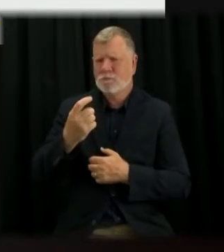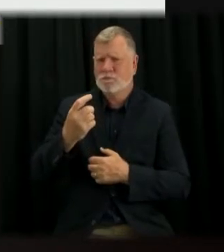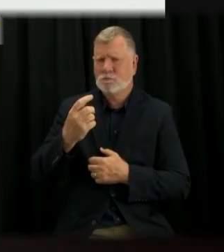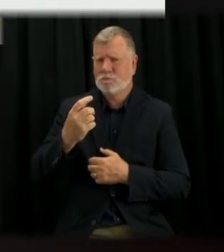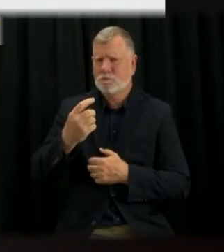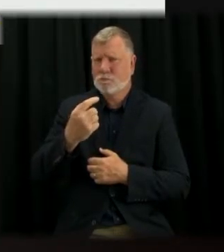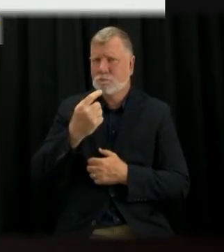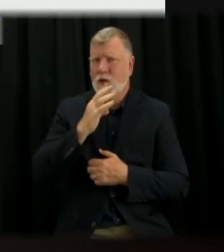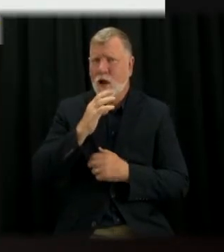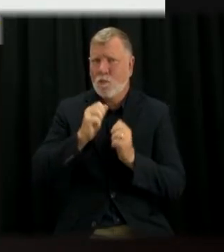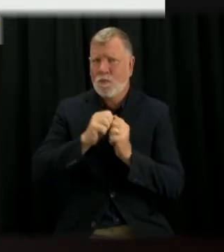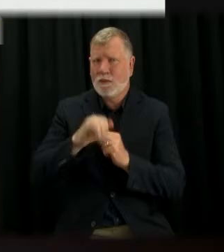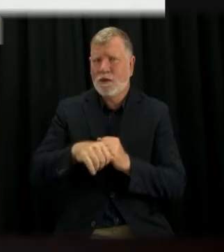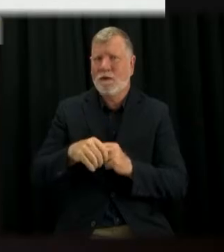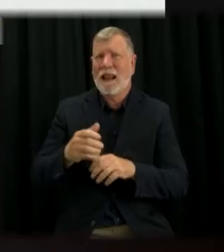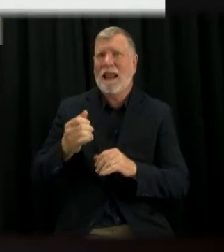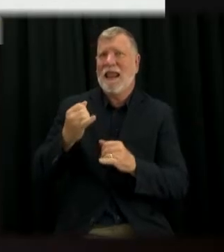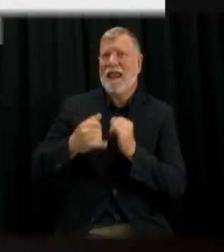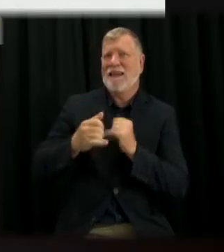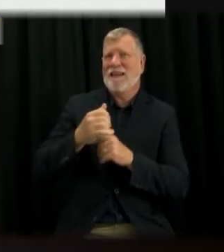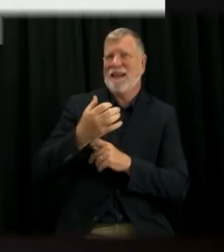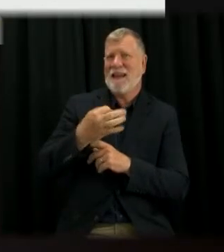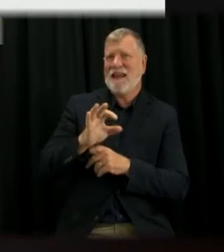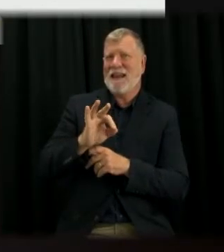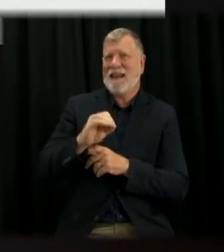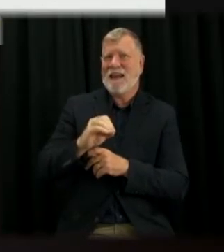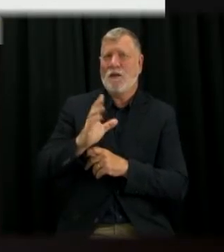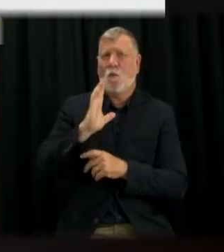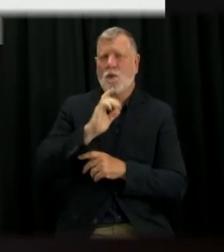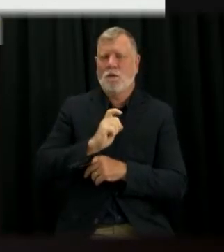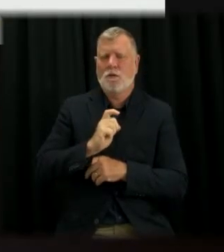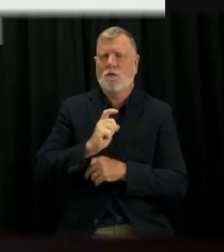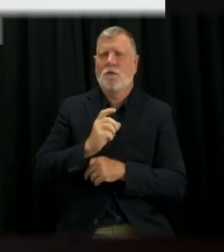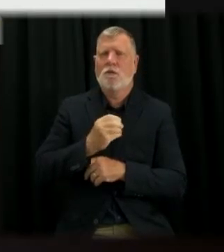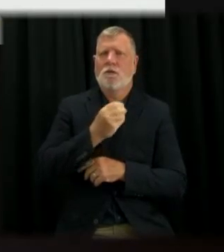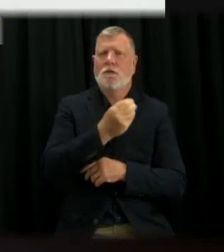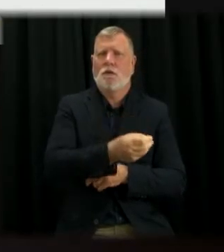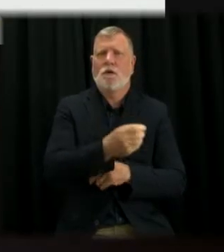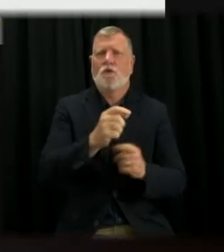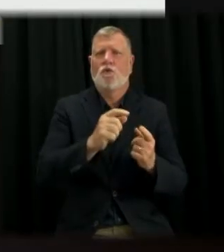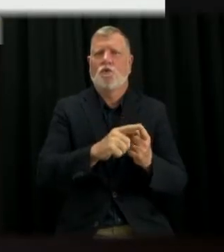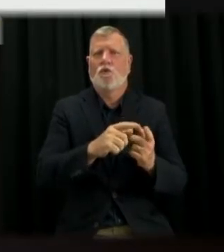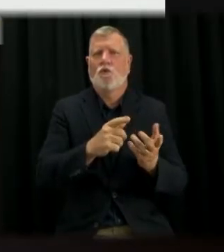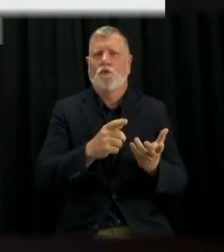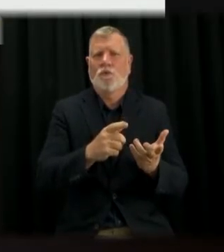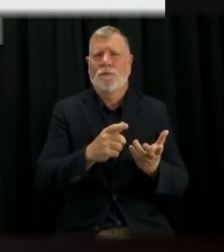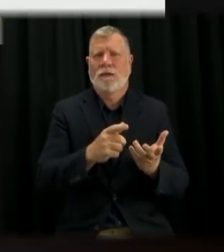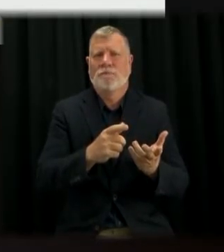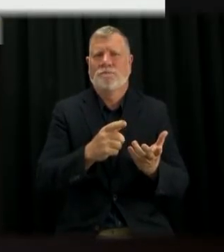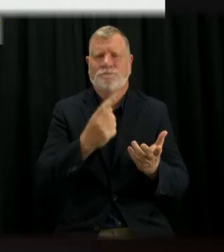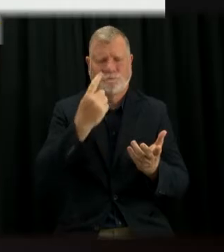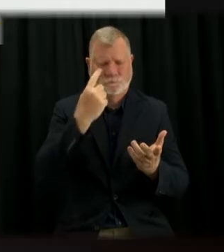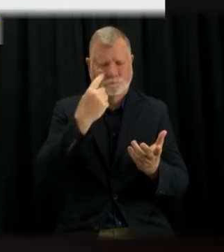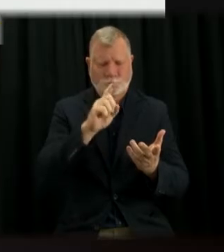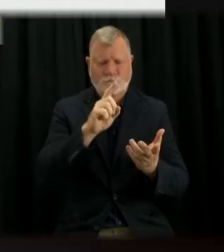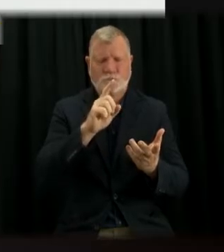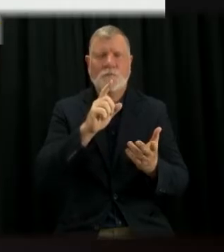A final de los 1990 se delegó el proceso de preintervención